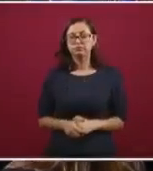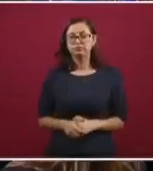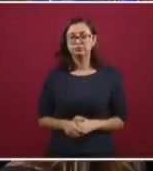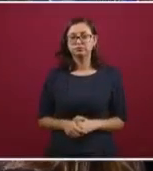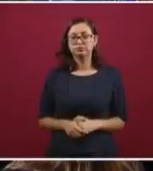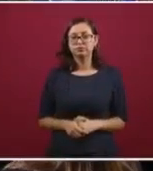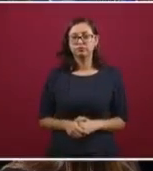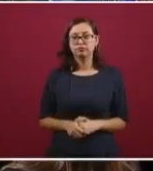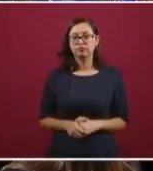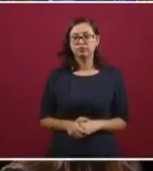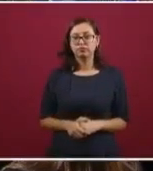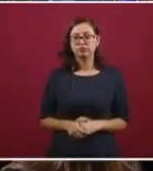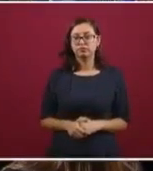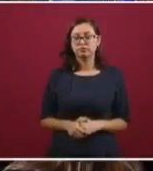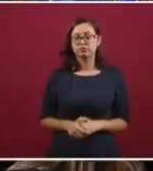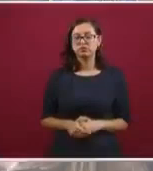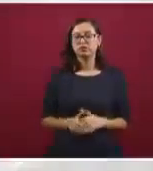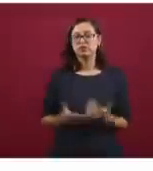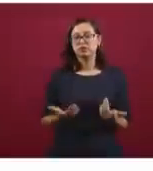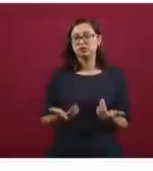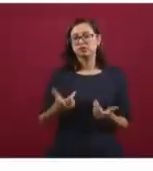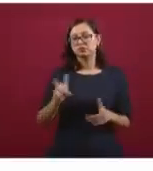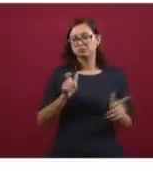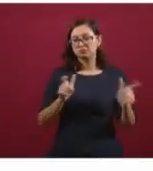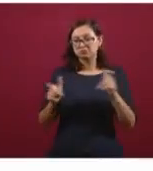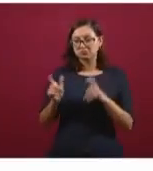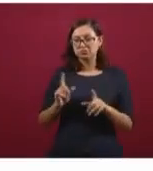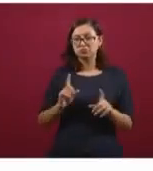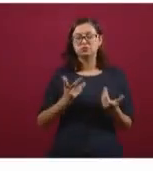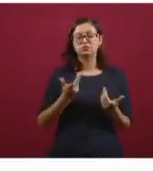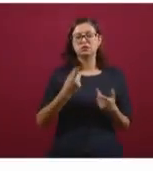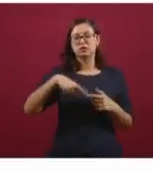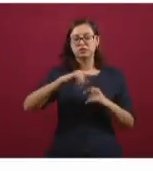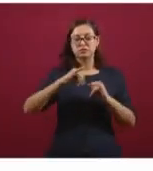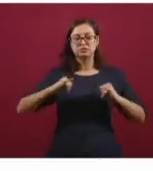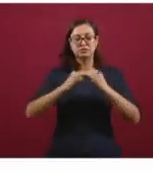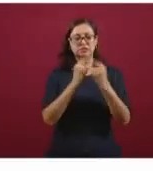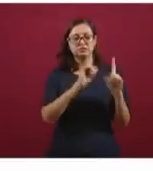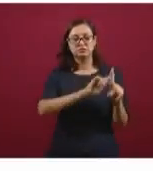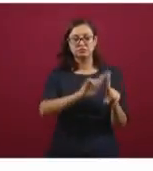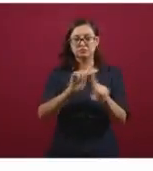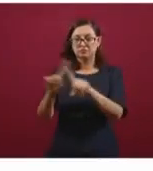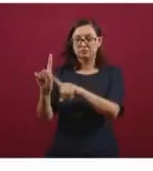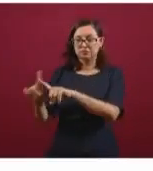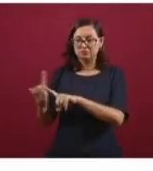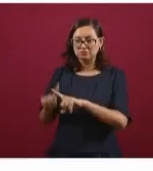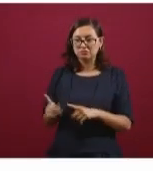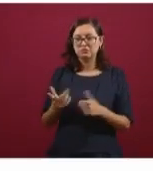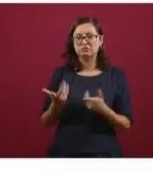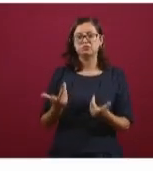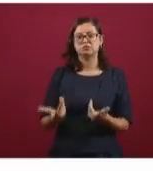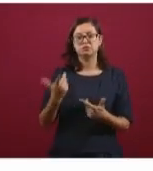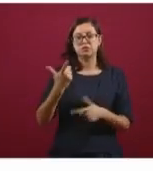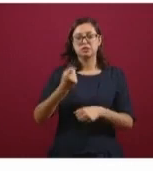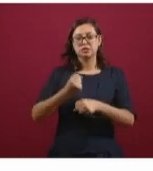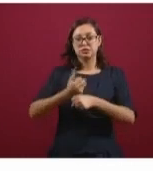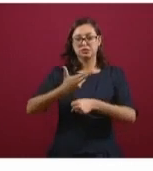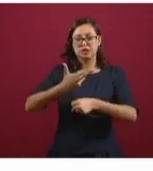armas son armamento que adquirió las diferentes dependencias, las diferentes